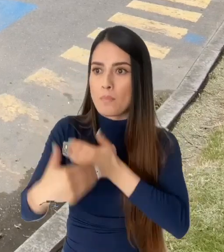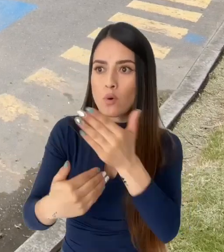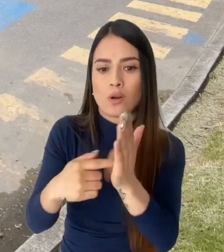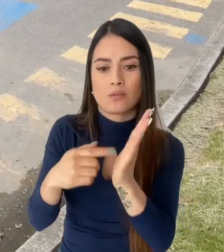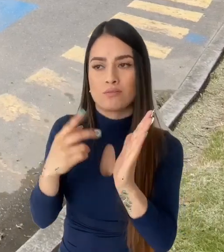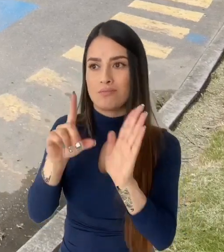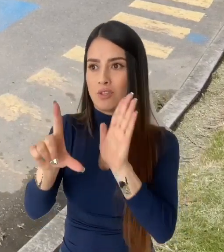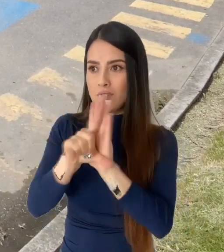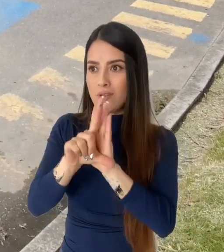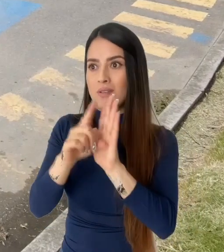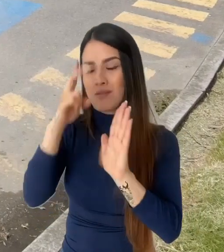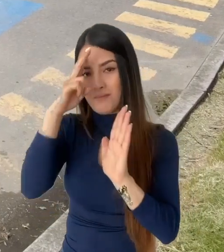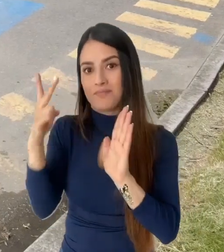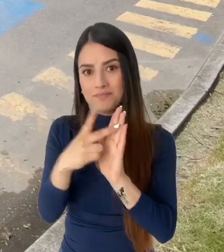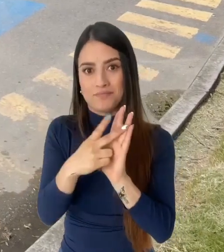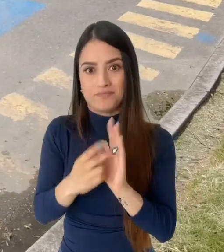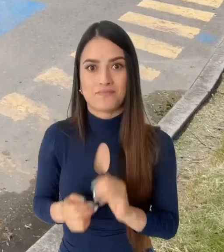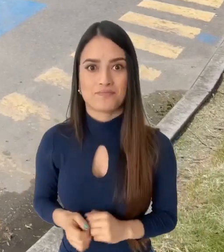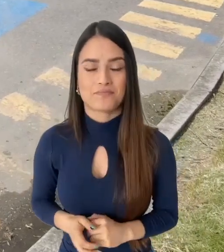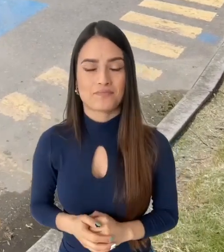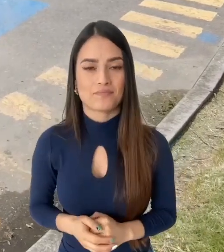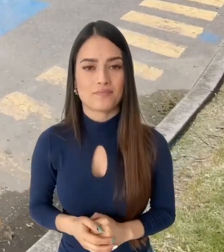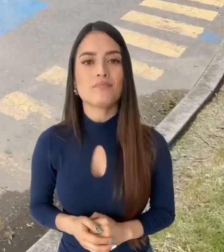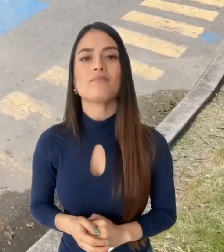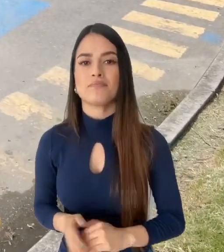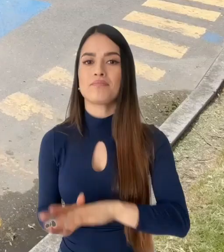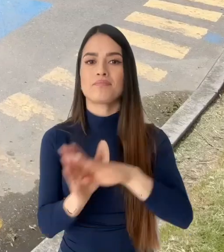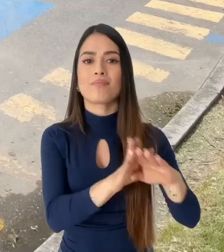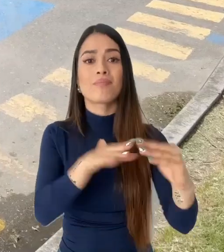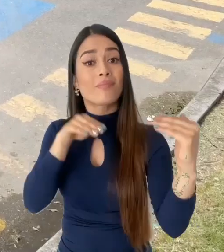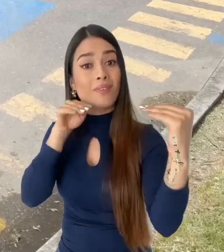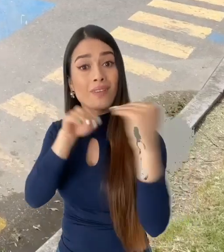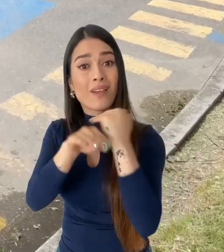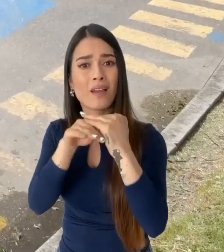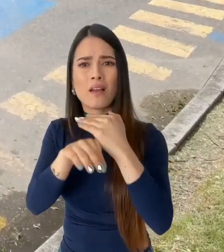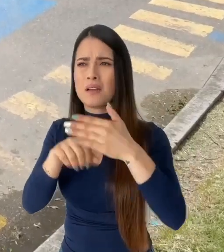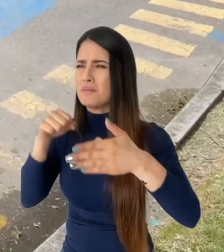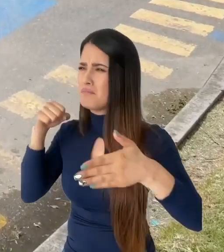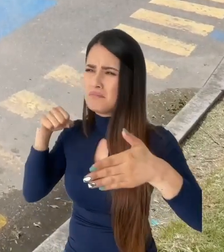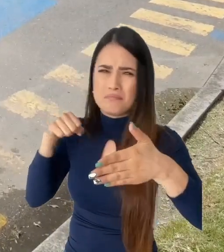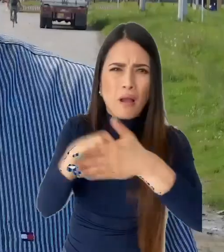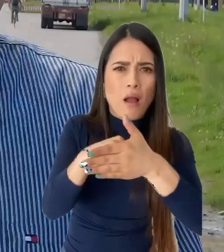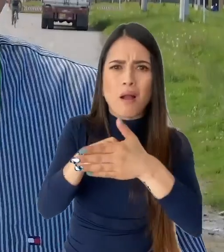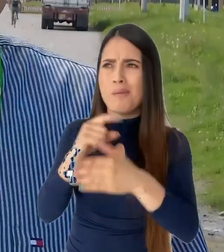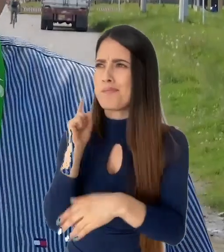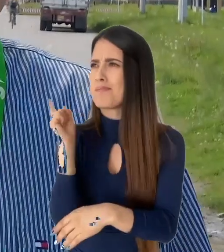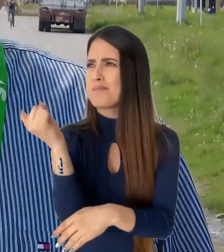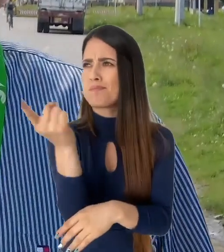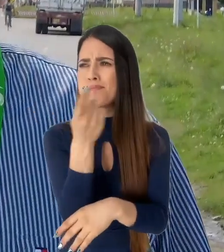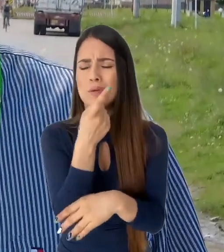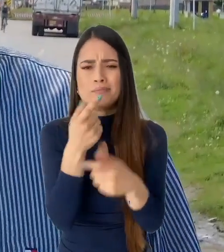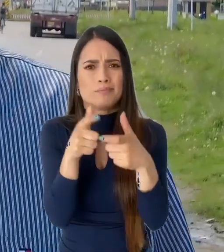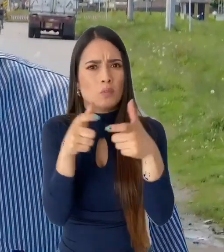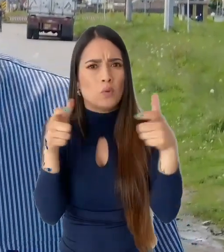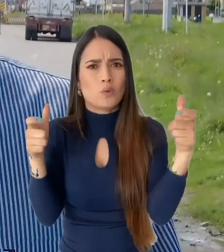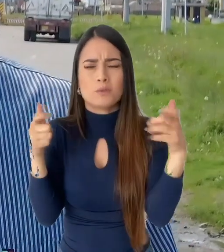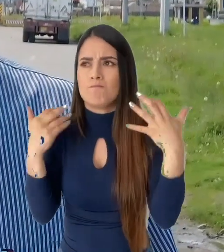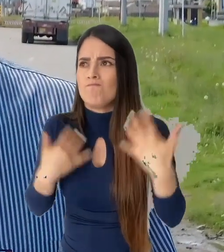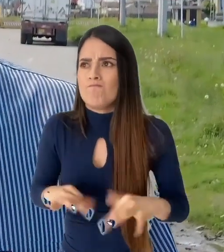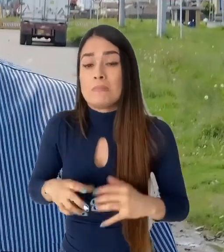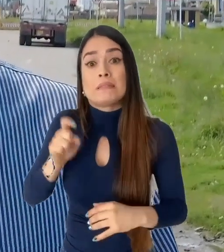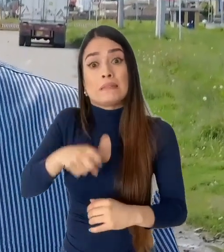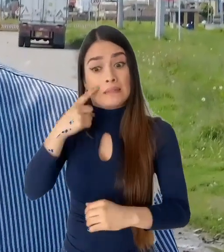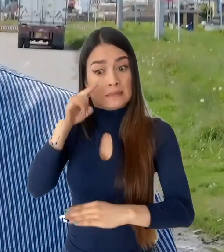infraestructura implemente un plan progresivo de cumplimiento para dicha Norman la siniestralidad en carreteras